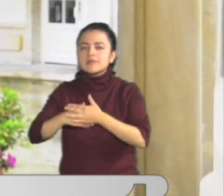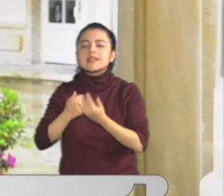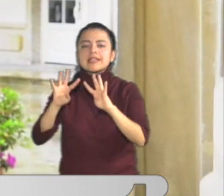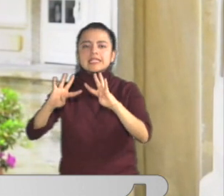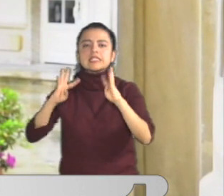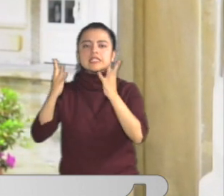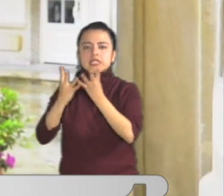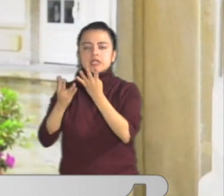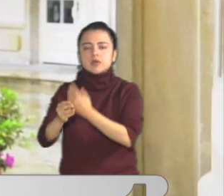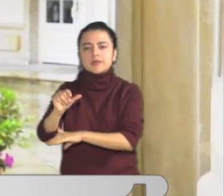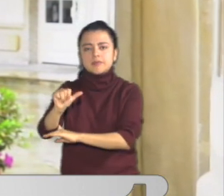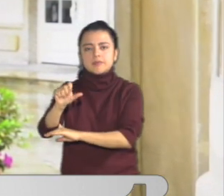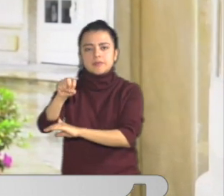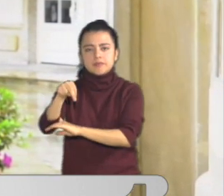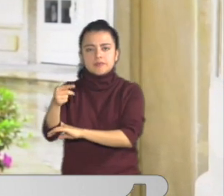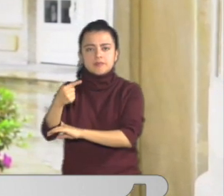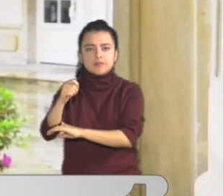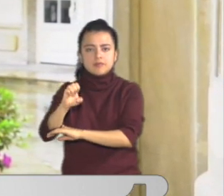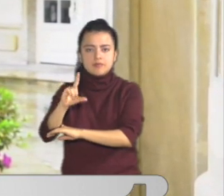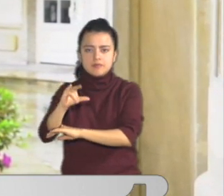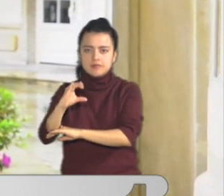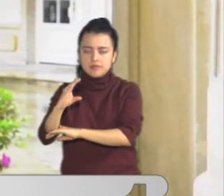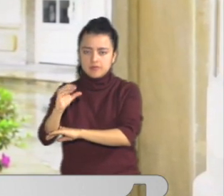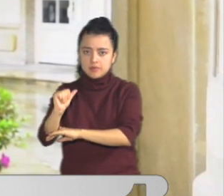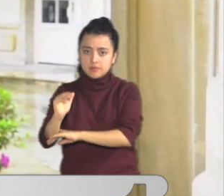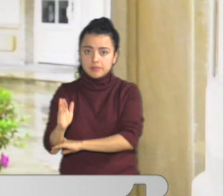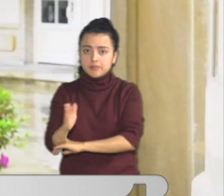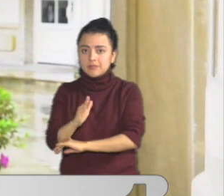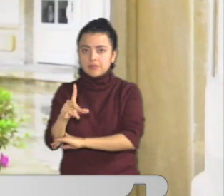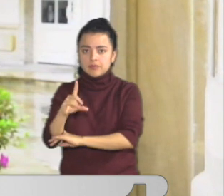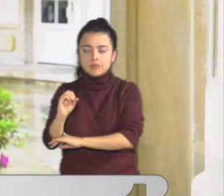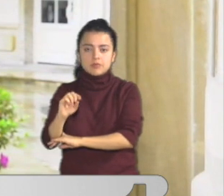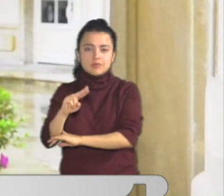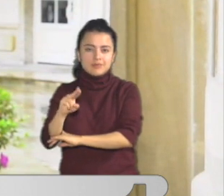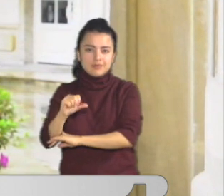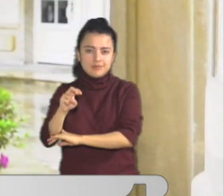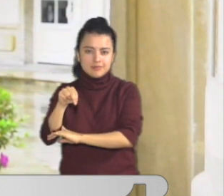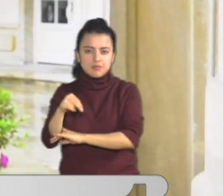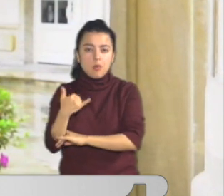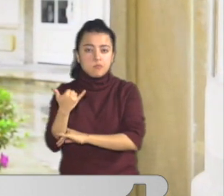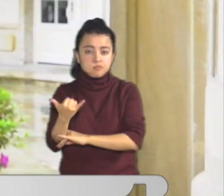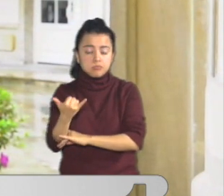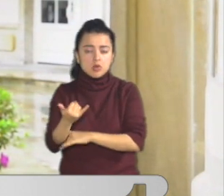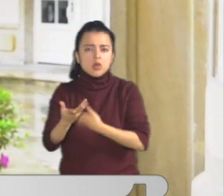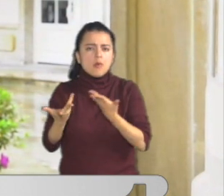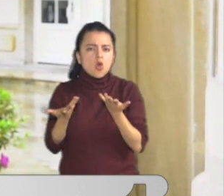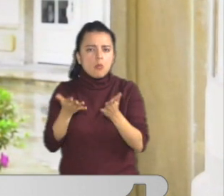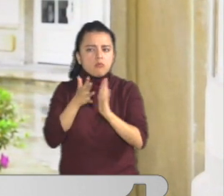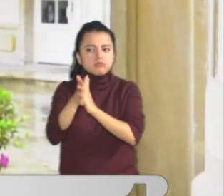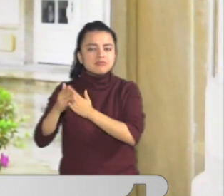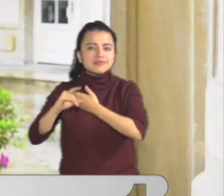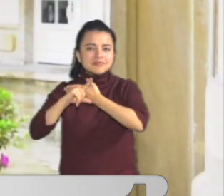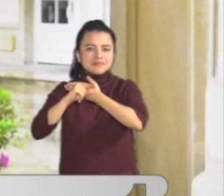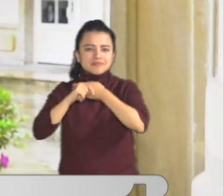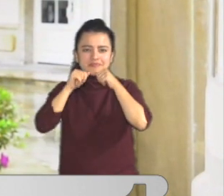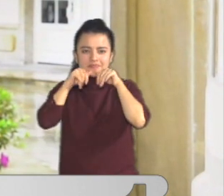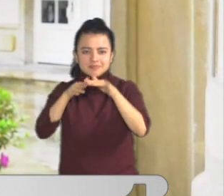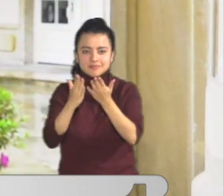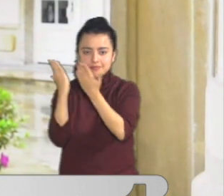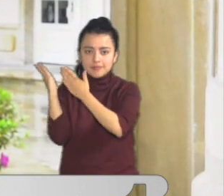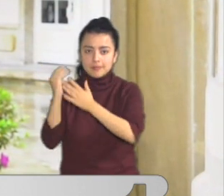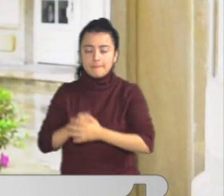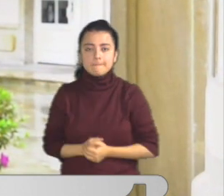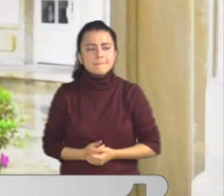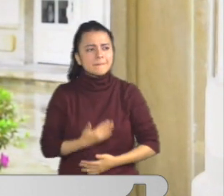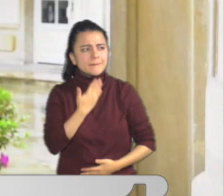en este encuentro. A través de Twitter, la alcaldesa Claudia López entregó algunos detalles de esta reunión. Dijo: